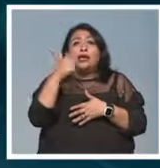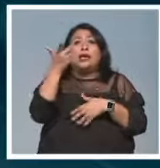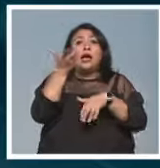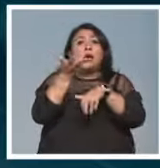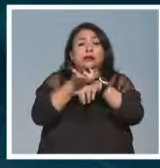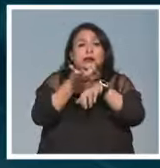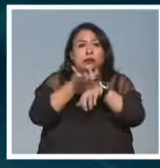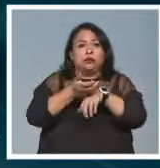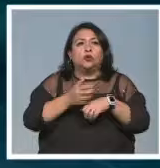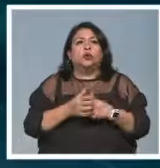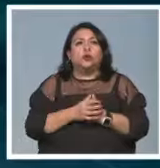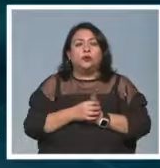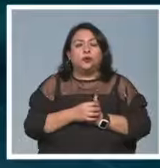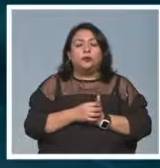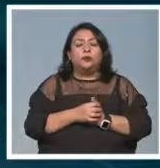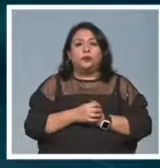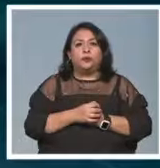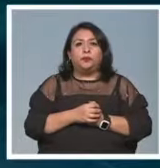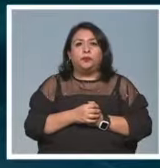Estados Unidos.